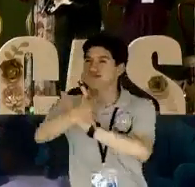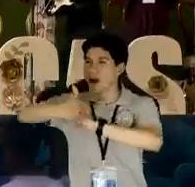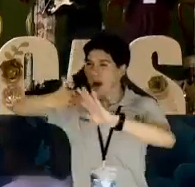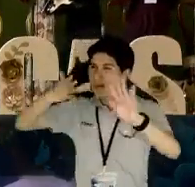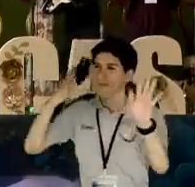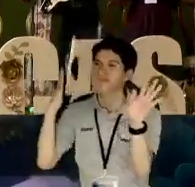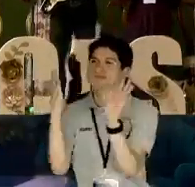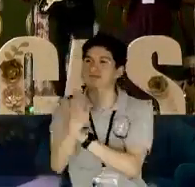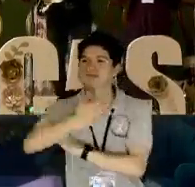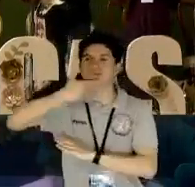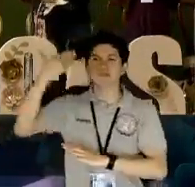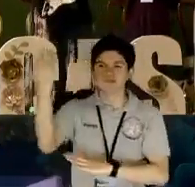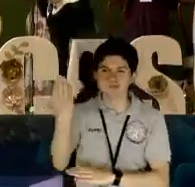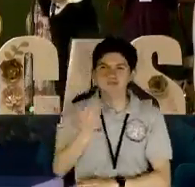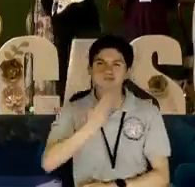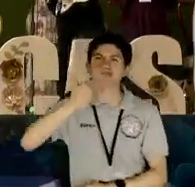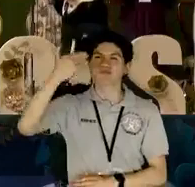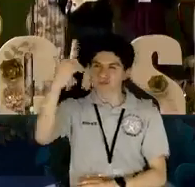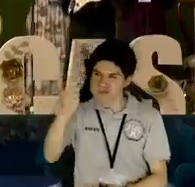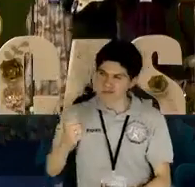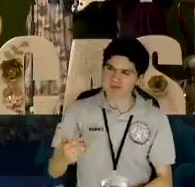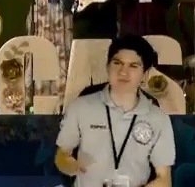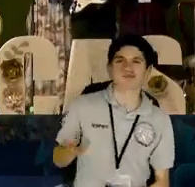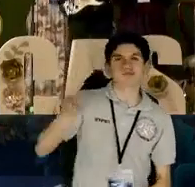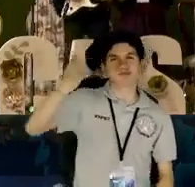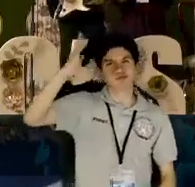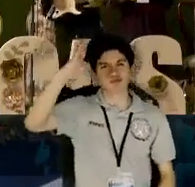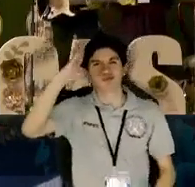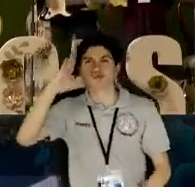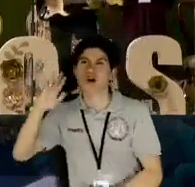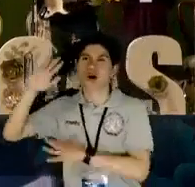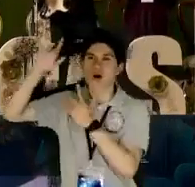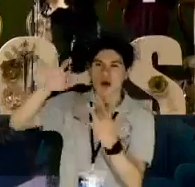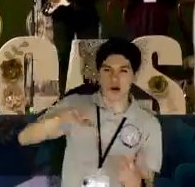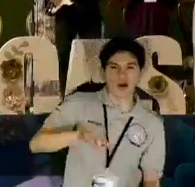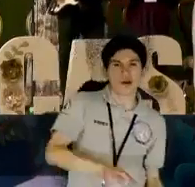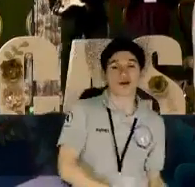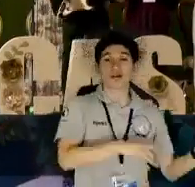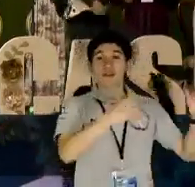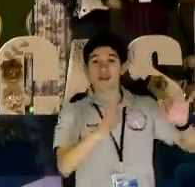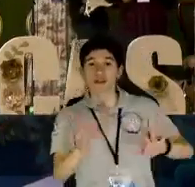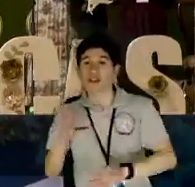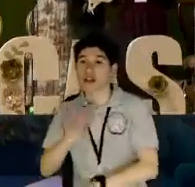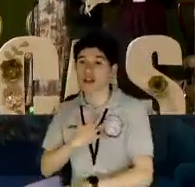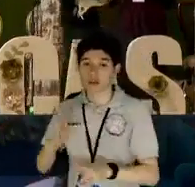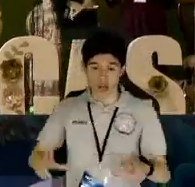alabe al Señor en esta tarde, alábelo, alábelo, alábelo, alábelo.